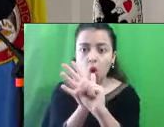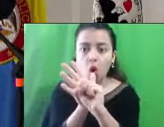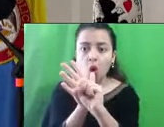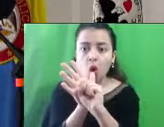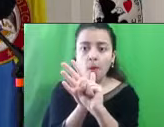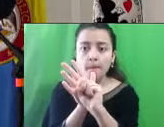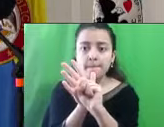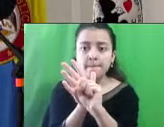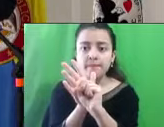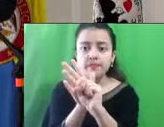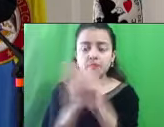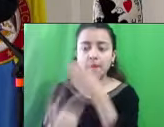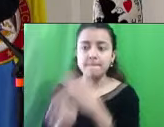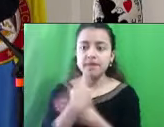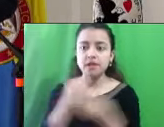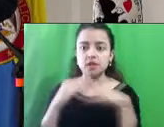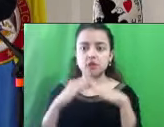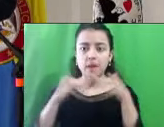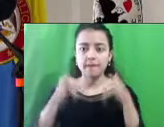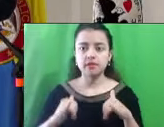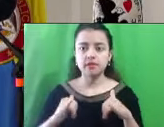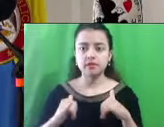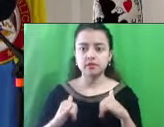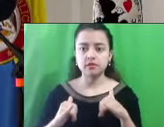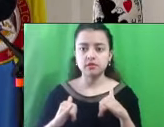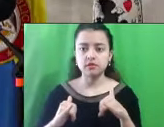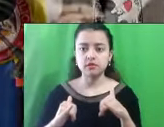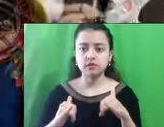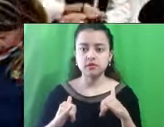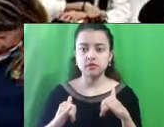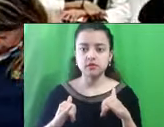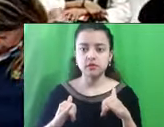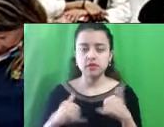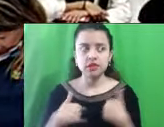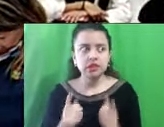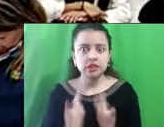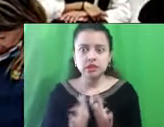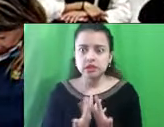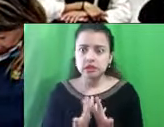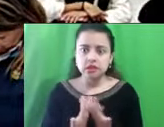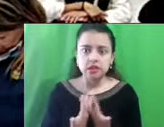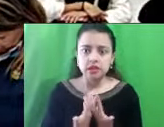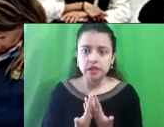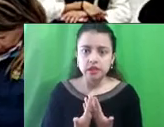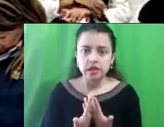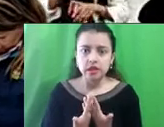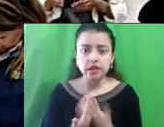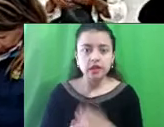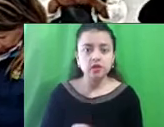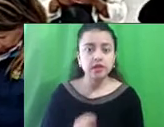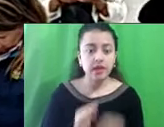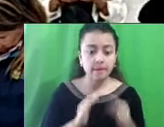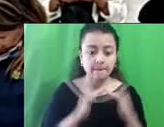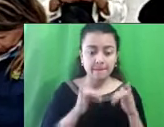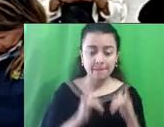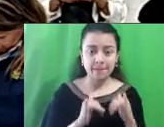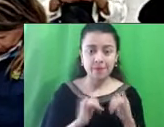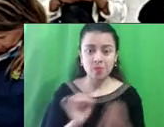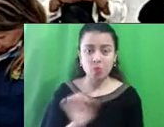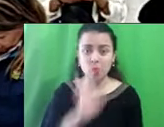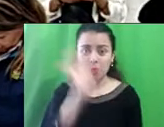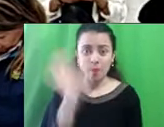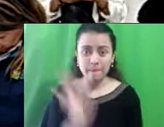tipo preventivo o aislamientos para efectos del tratamiento de una enfermedad causada por un virus que